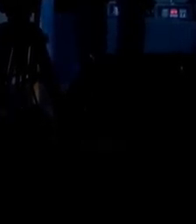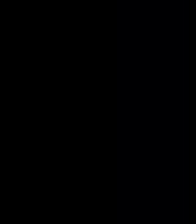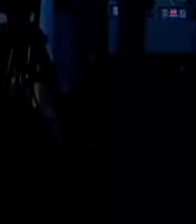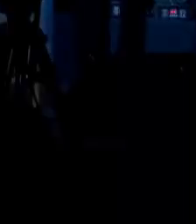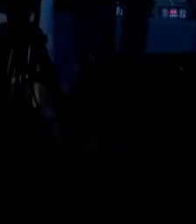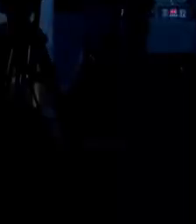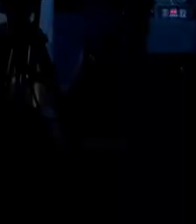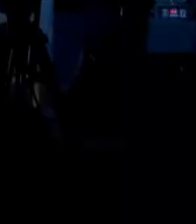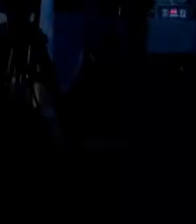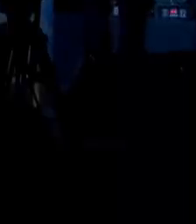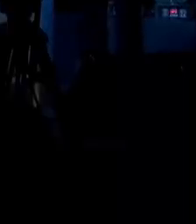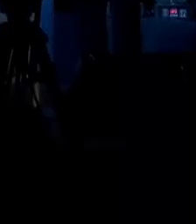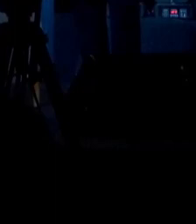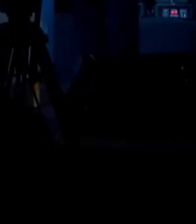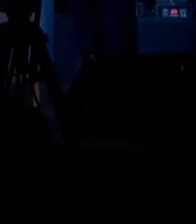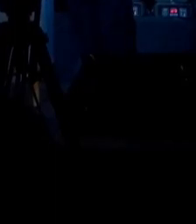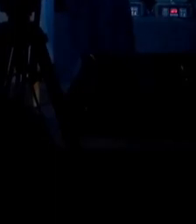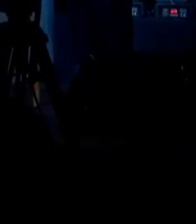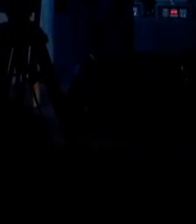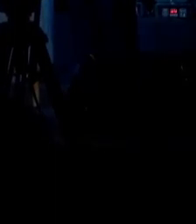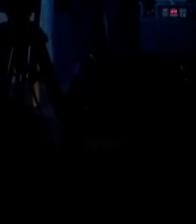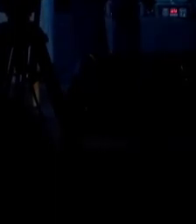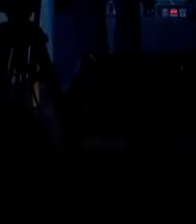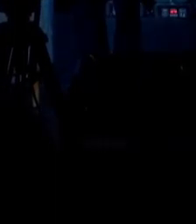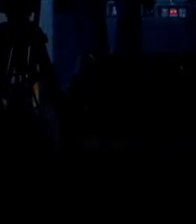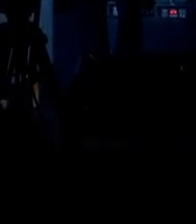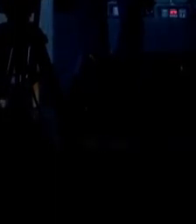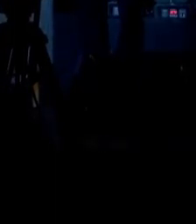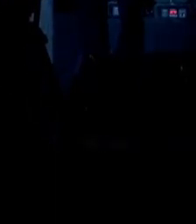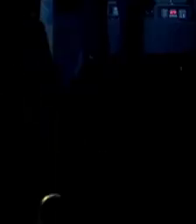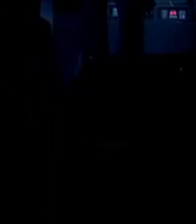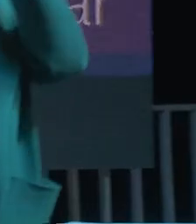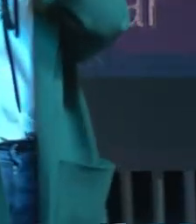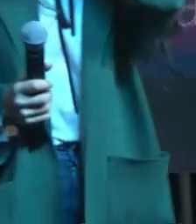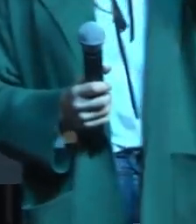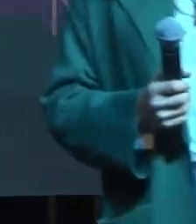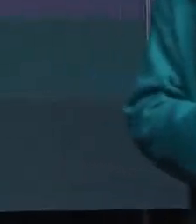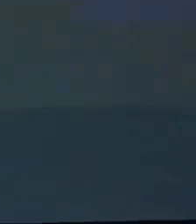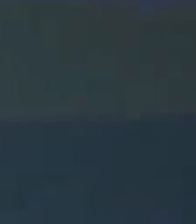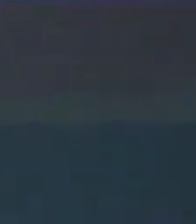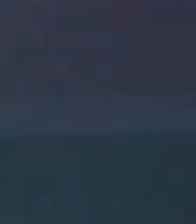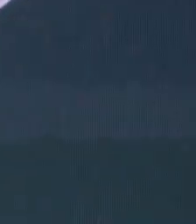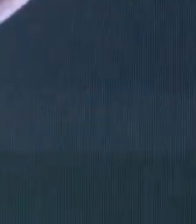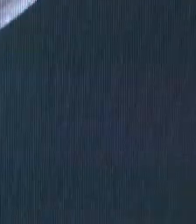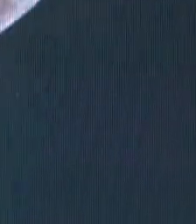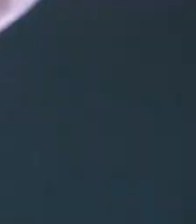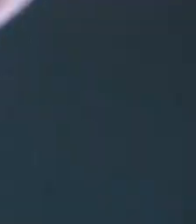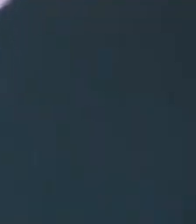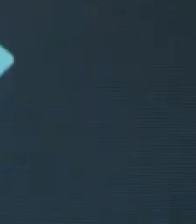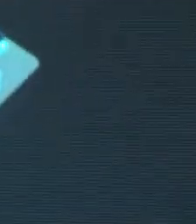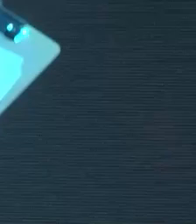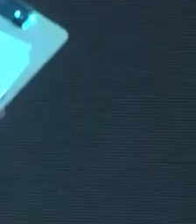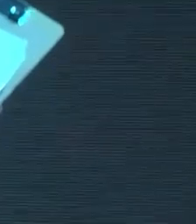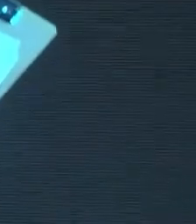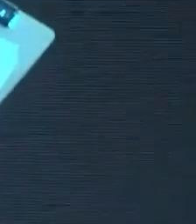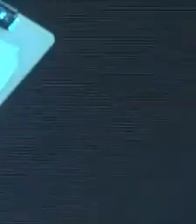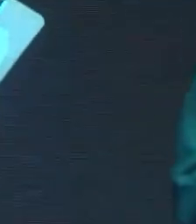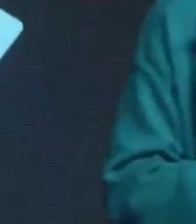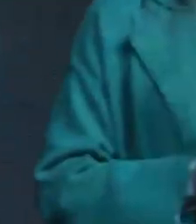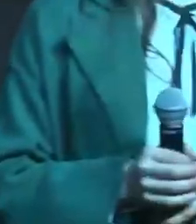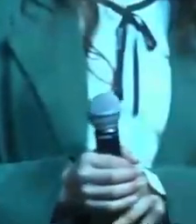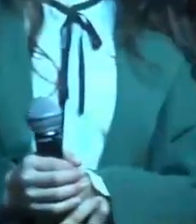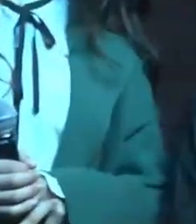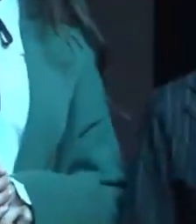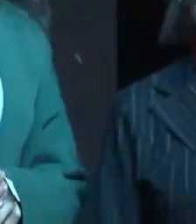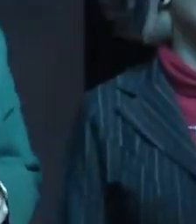Muy bien. Uy, qué emocionante haber presenciado esto junto a este hermoso público.